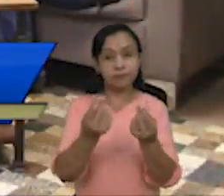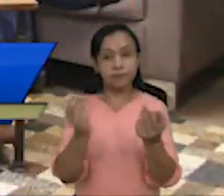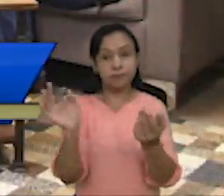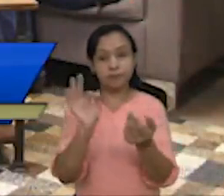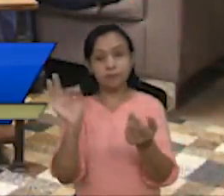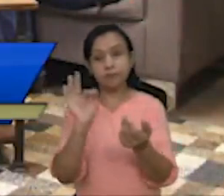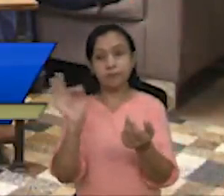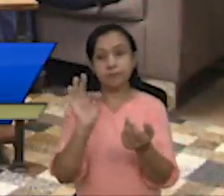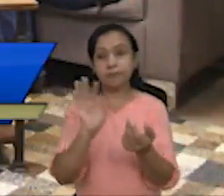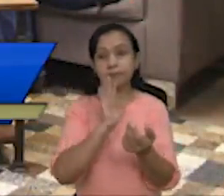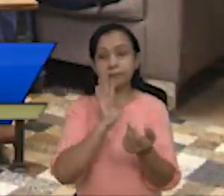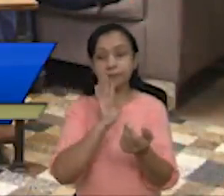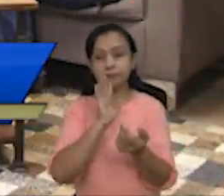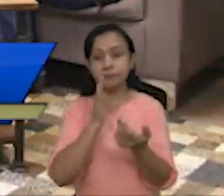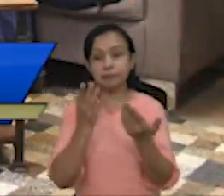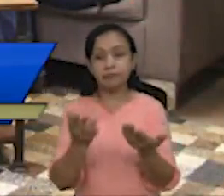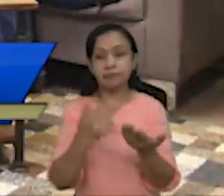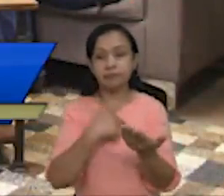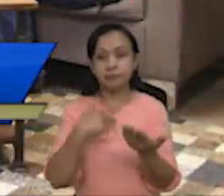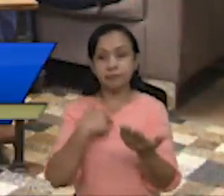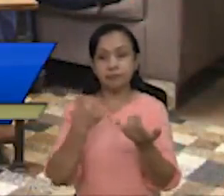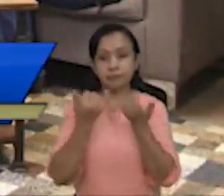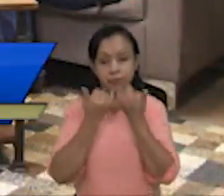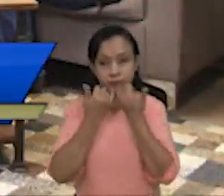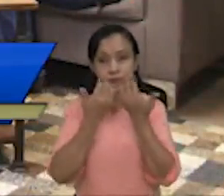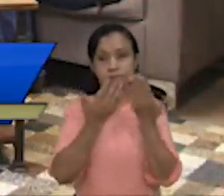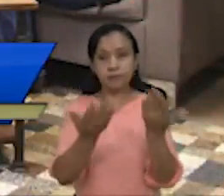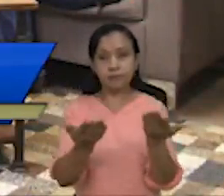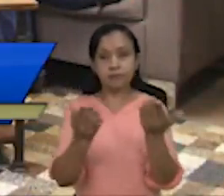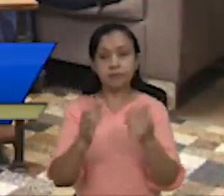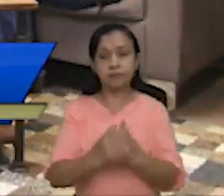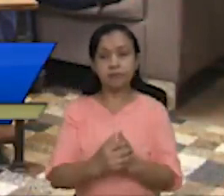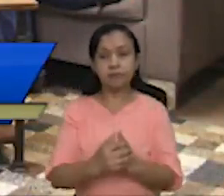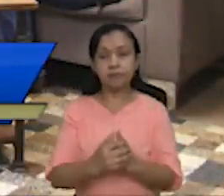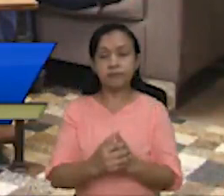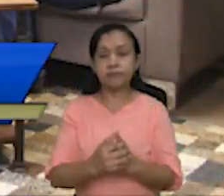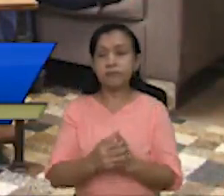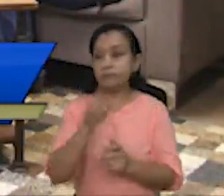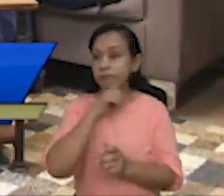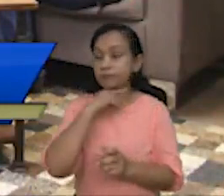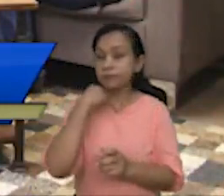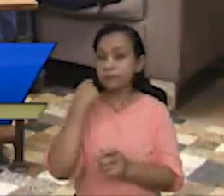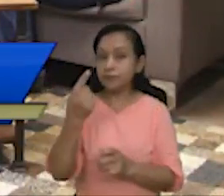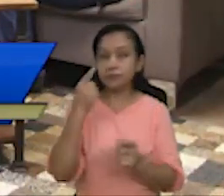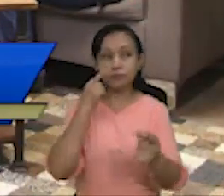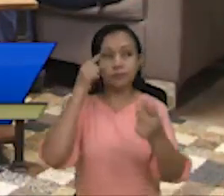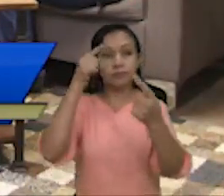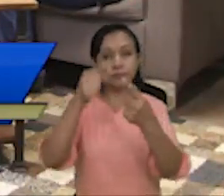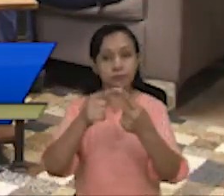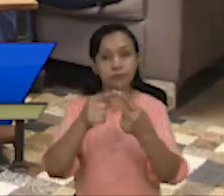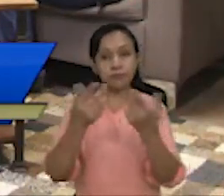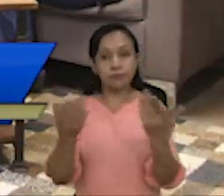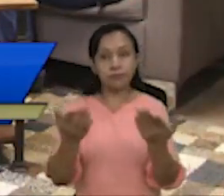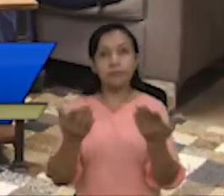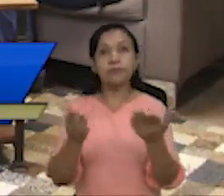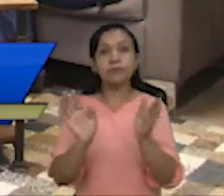manera te dirige, pues, qué es lo que vas a informar o no, como decía Marcelo. Sí, es que fíjate que la veracidad y la objetividad